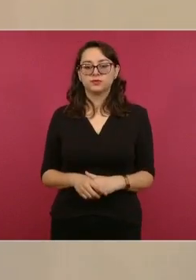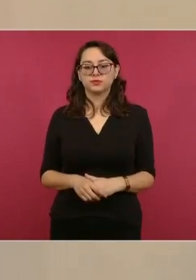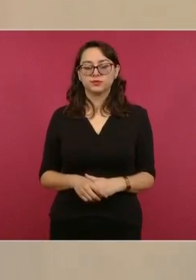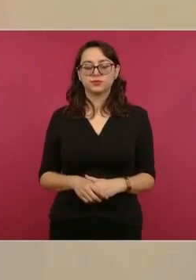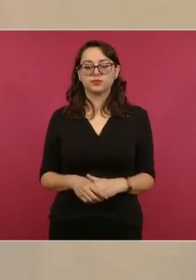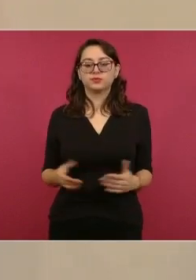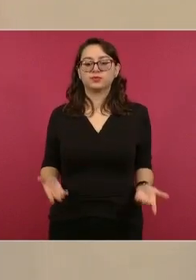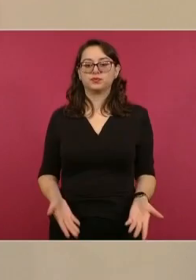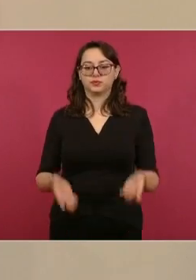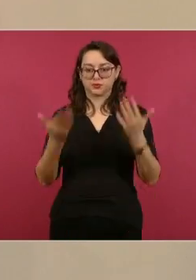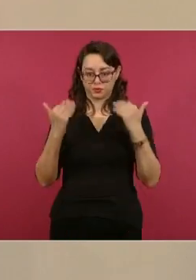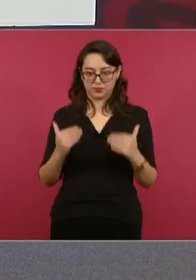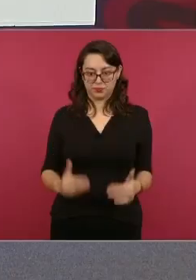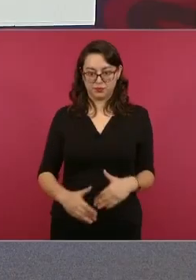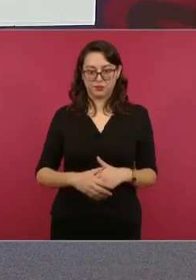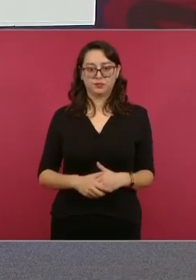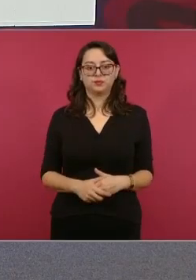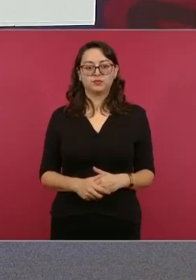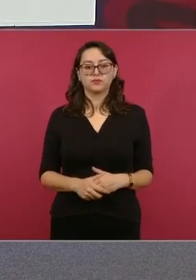siguientes resultados más interesantes.